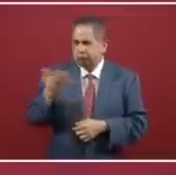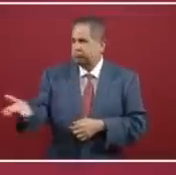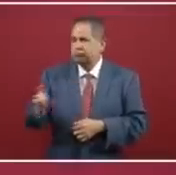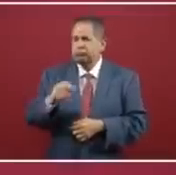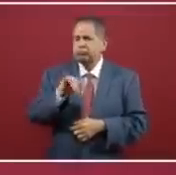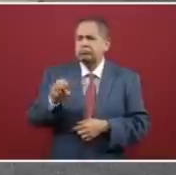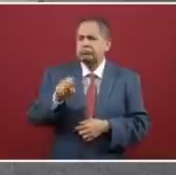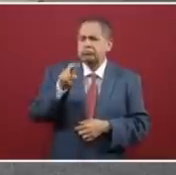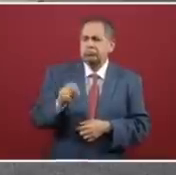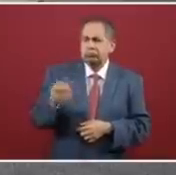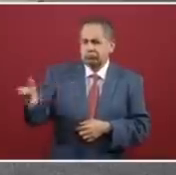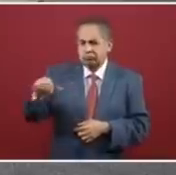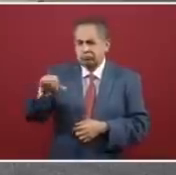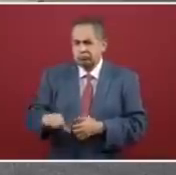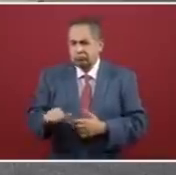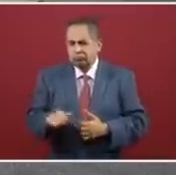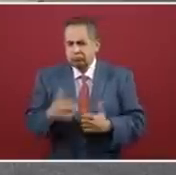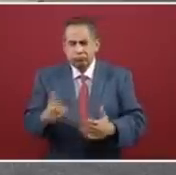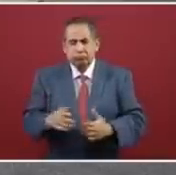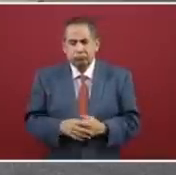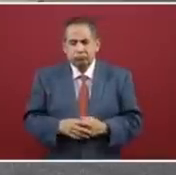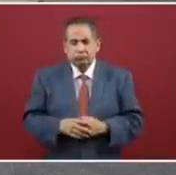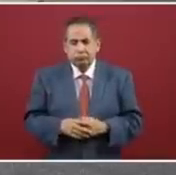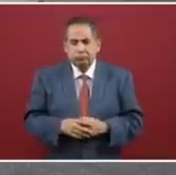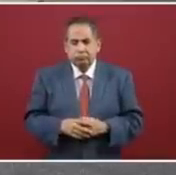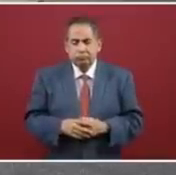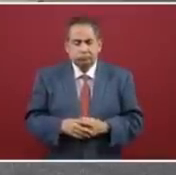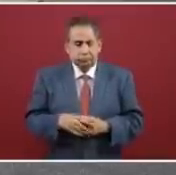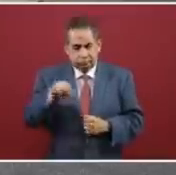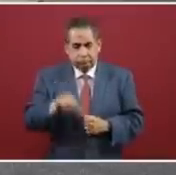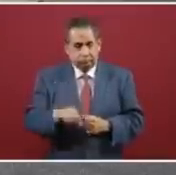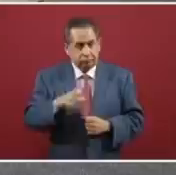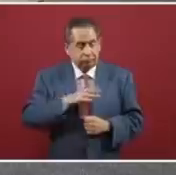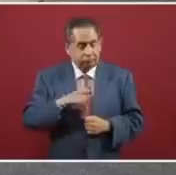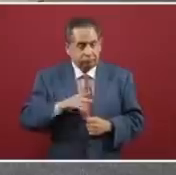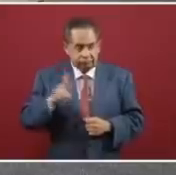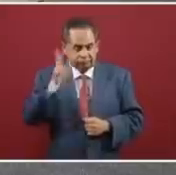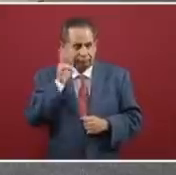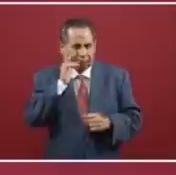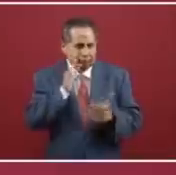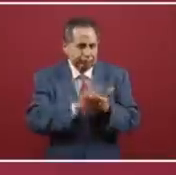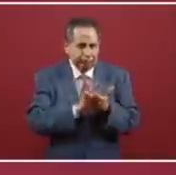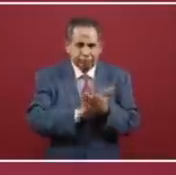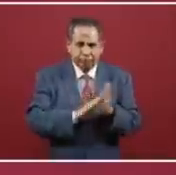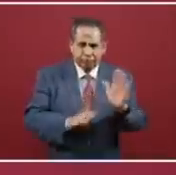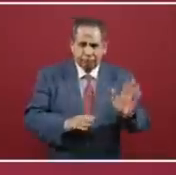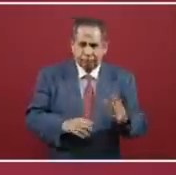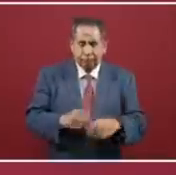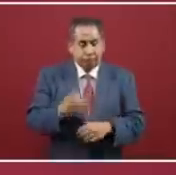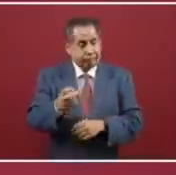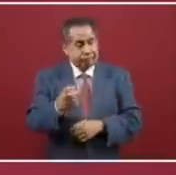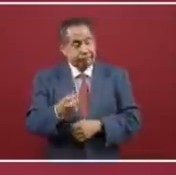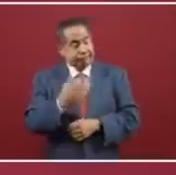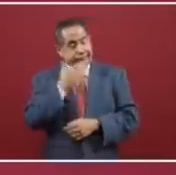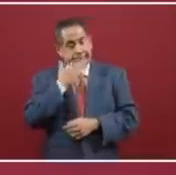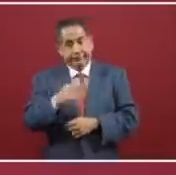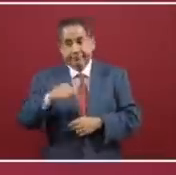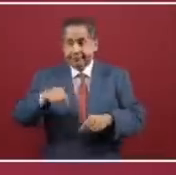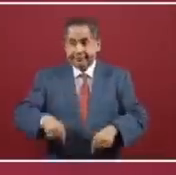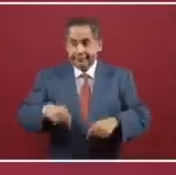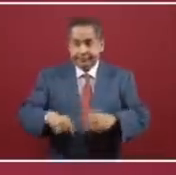jesús y aquí hay constancia por eso son muy buenas